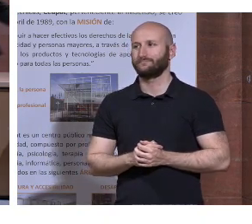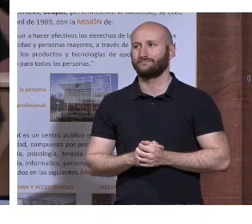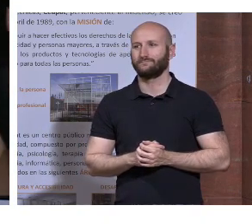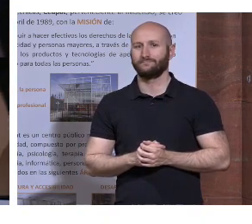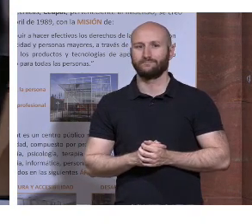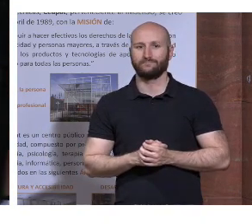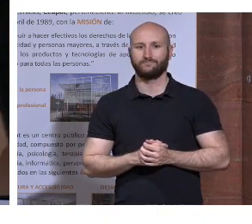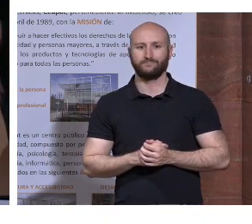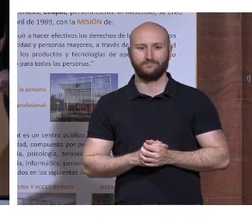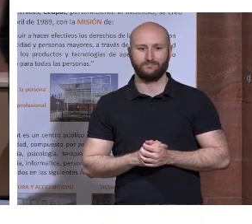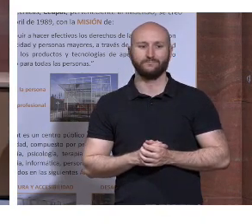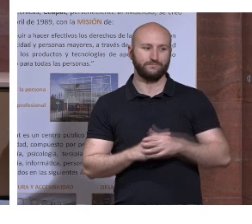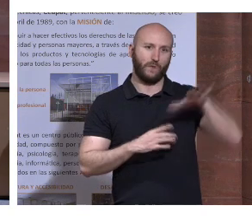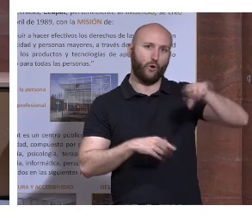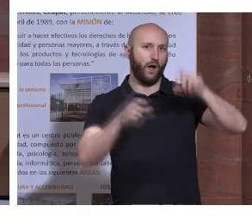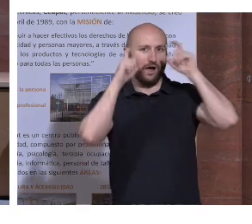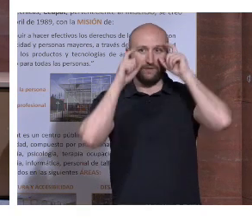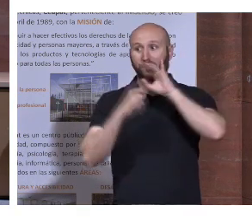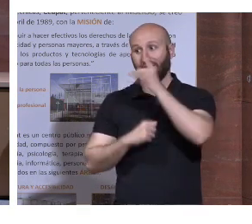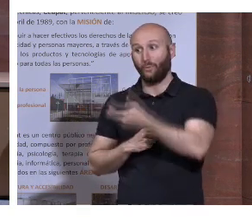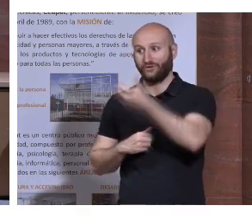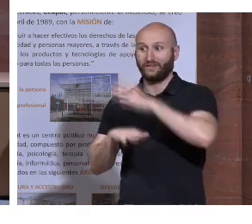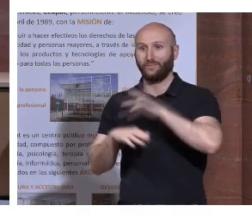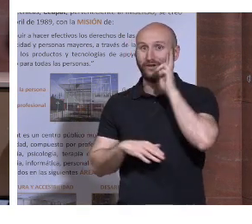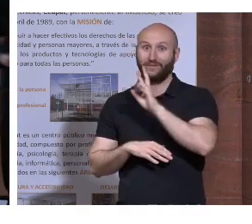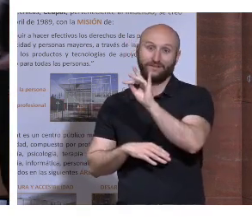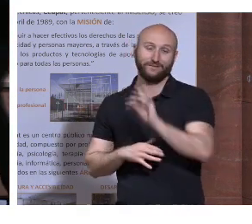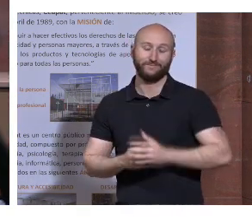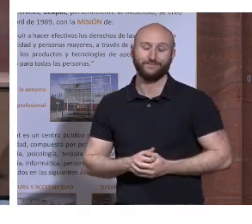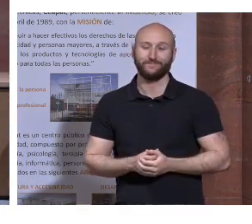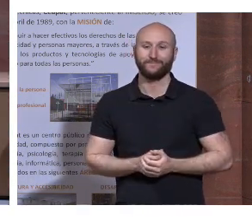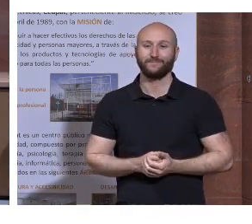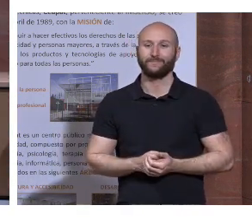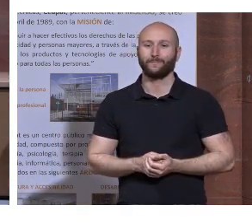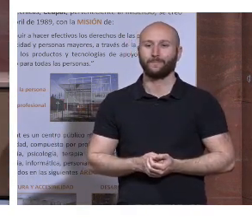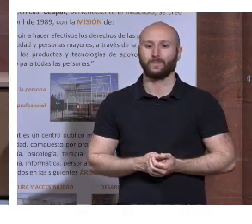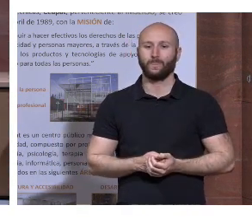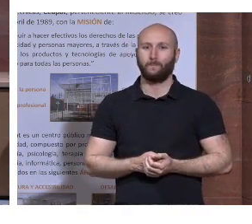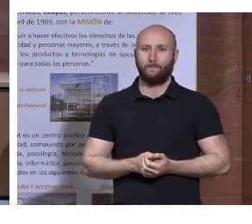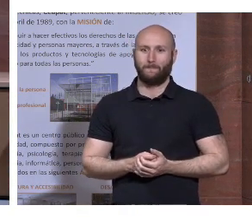mientras... Sí, la gafa. Claro que es importante para ver. A ver.